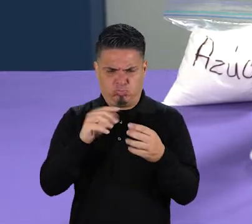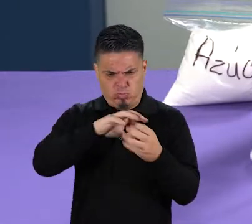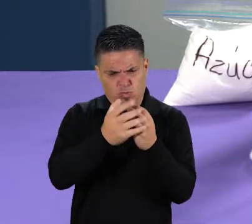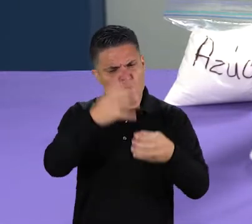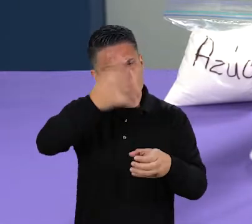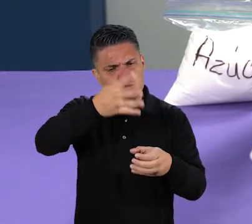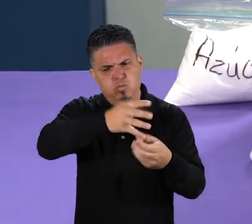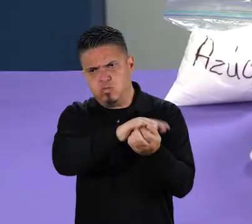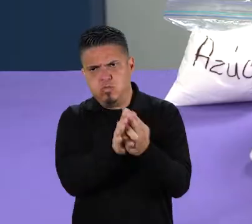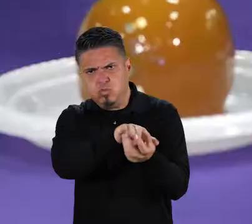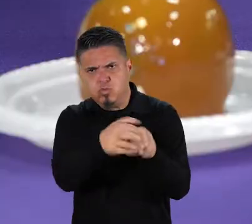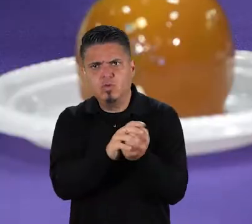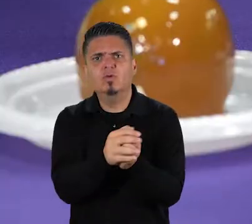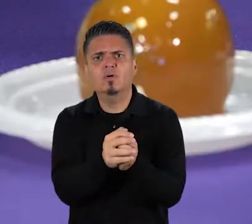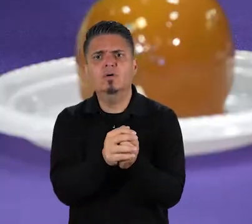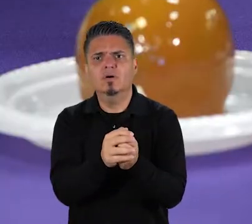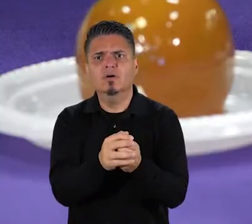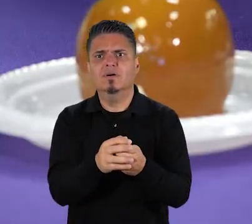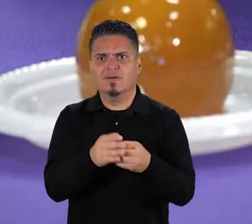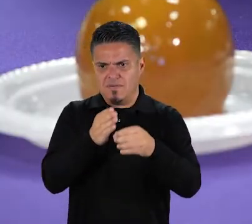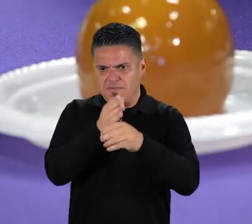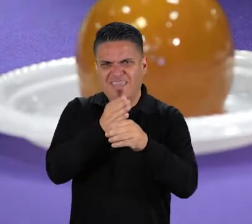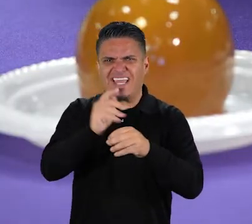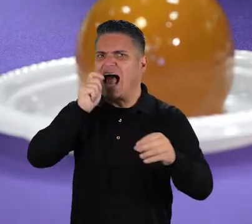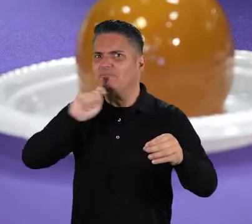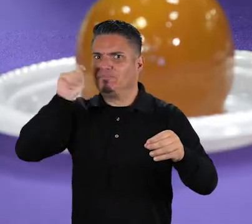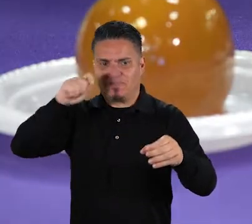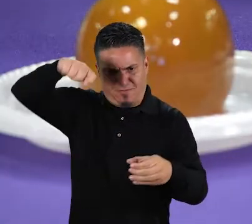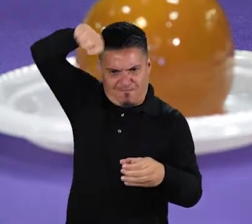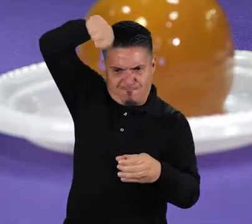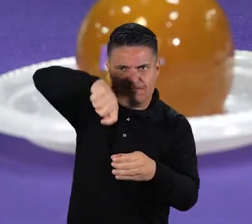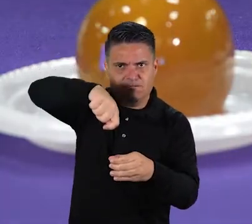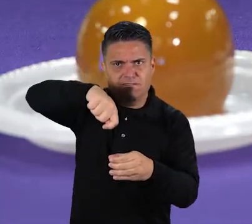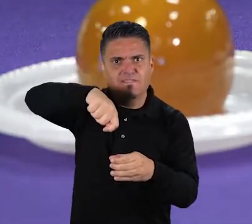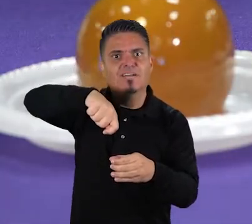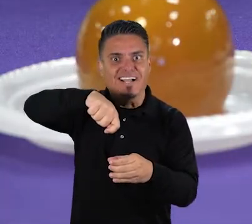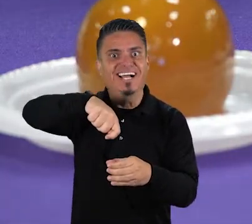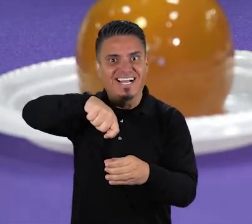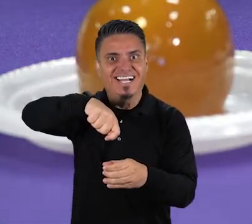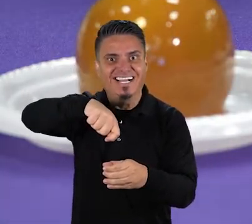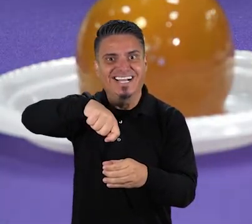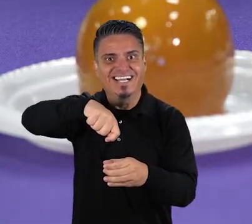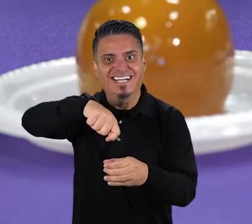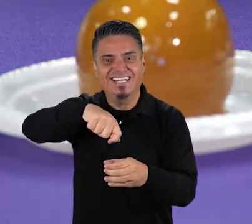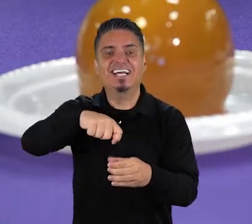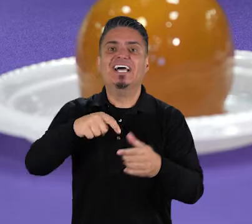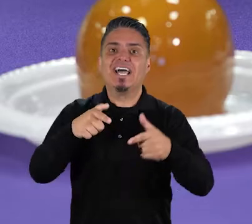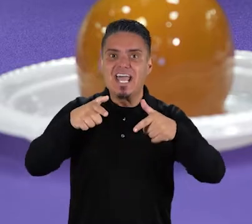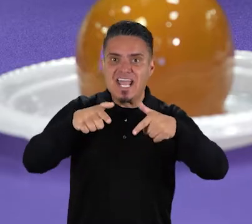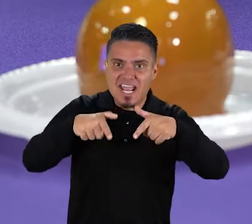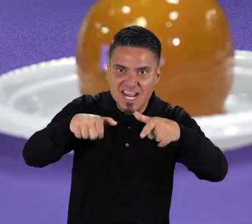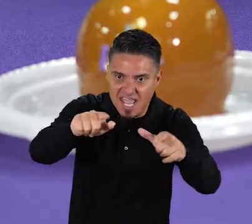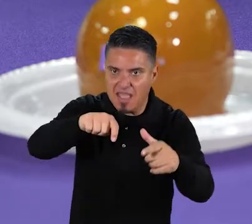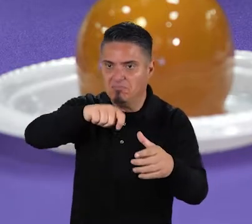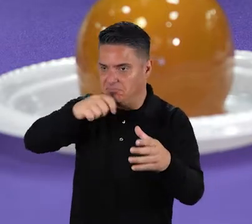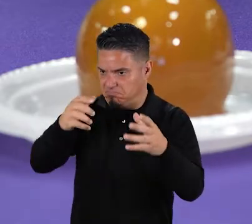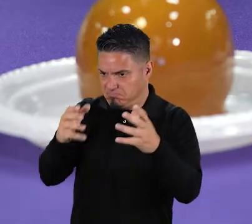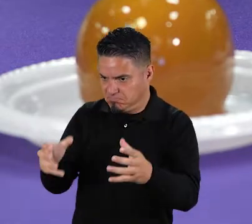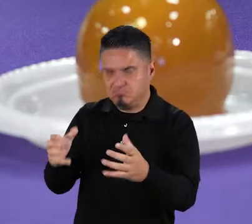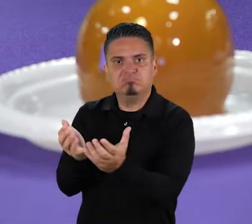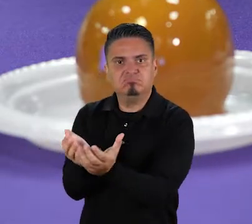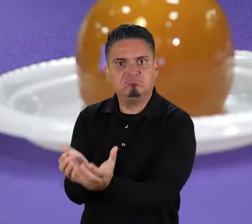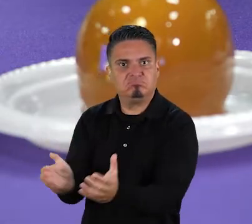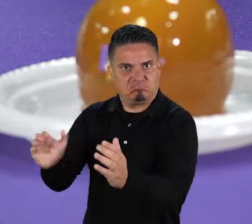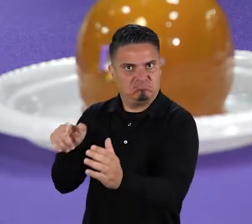un palillo en el centro. Este palillo debe permitirte sostener tu manzana